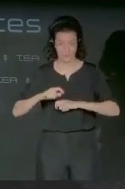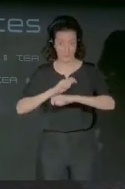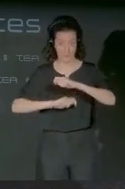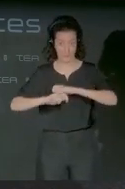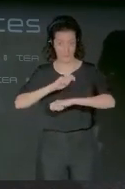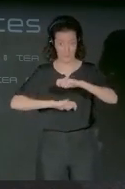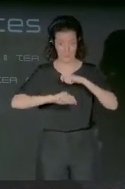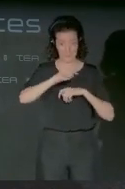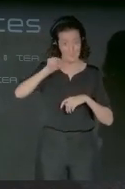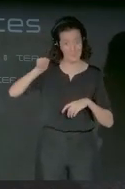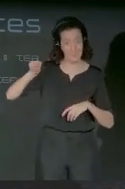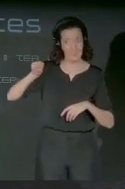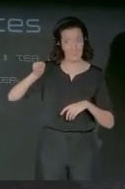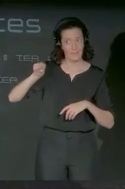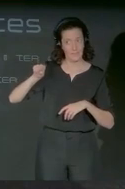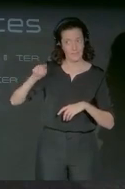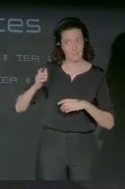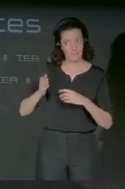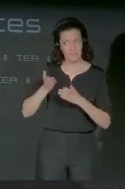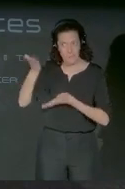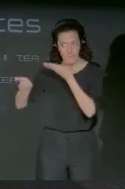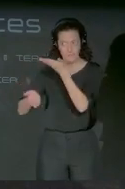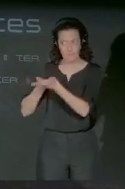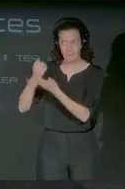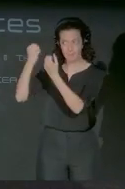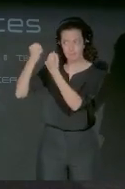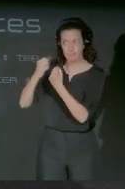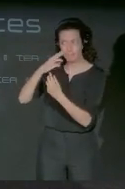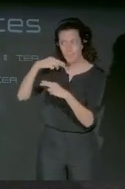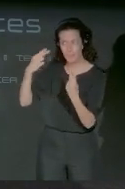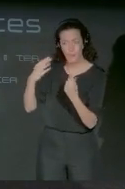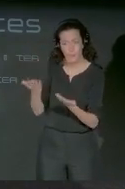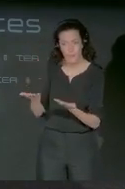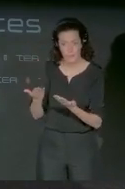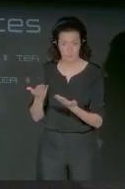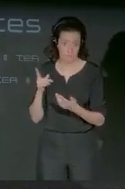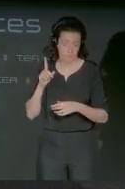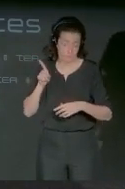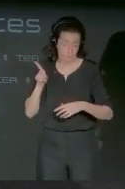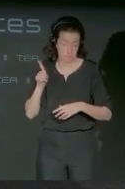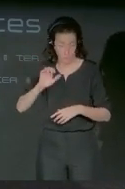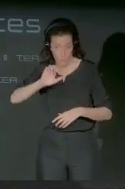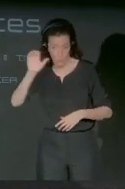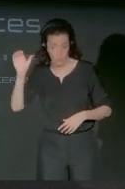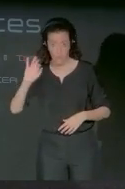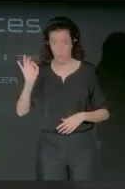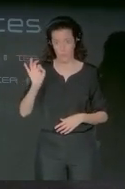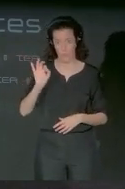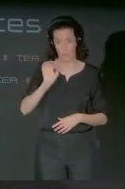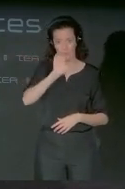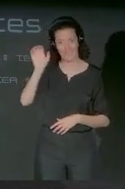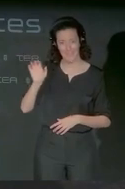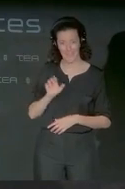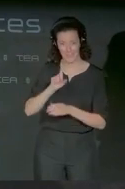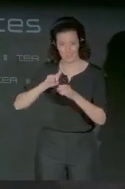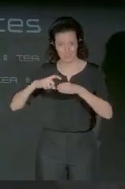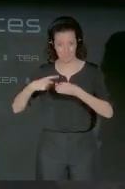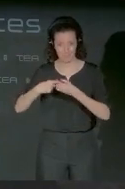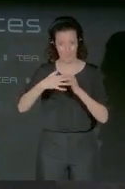las instituciones públicas, tanto las instituciones europeas como el papel que tenemos también los Estados miembros? Y